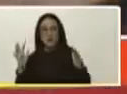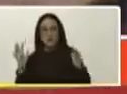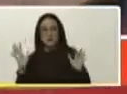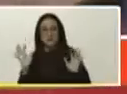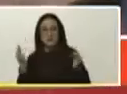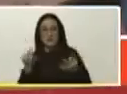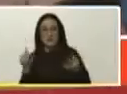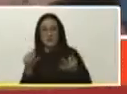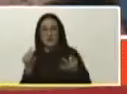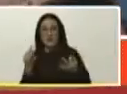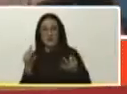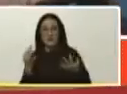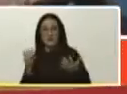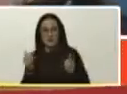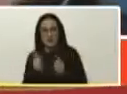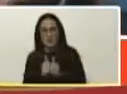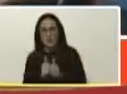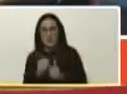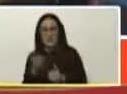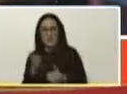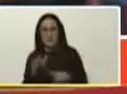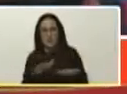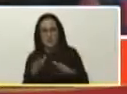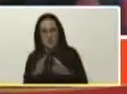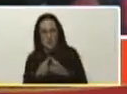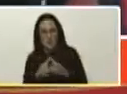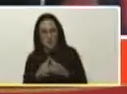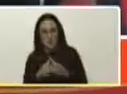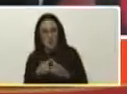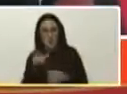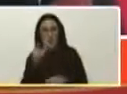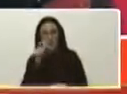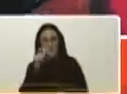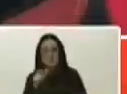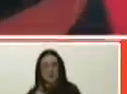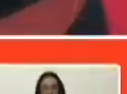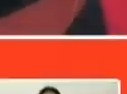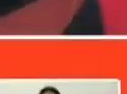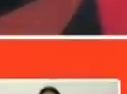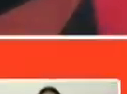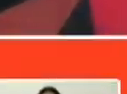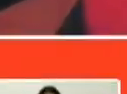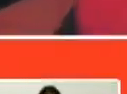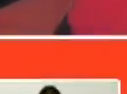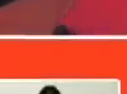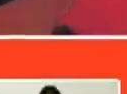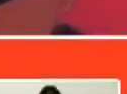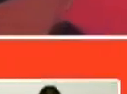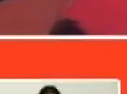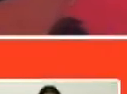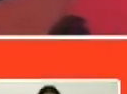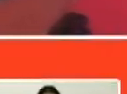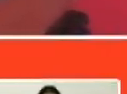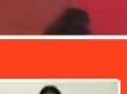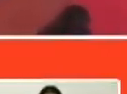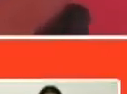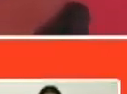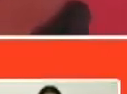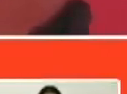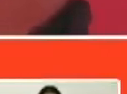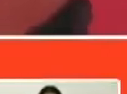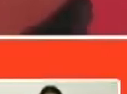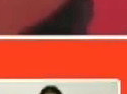psíquicamente, que estaba acompañando ese movimiento. Hubo un personaje, si lo podemos llamar así, que subió